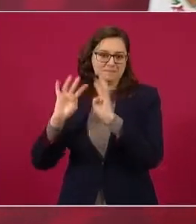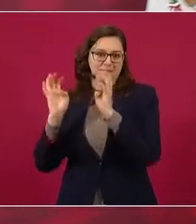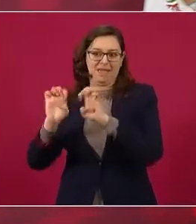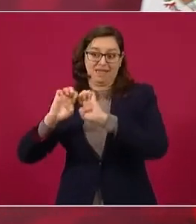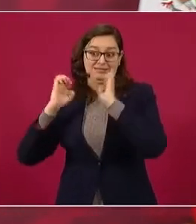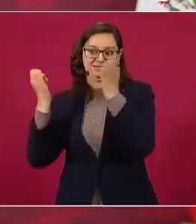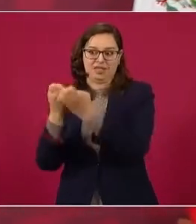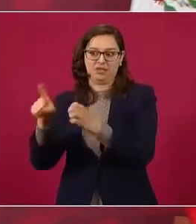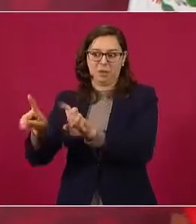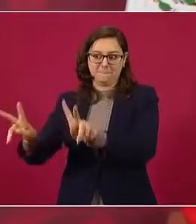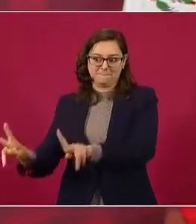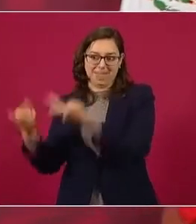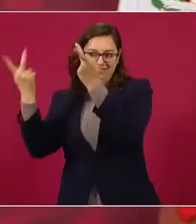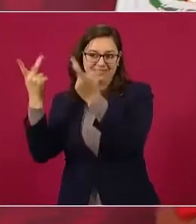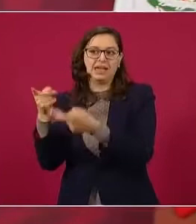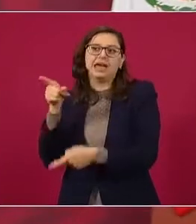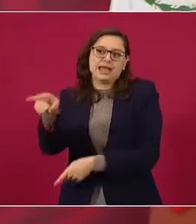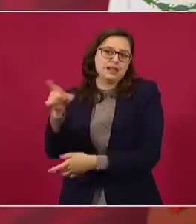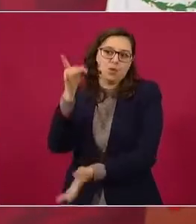Nosotros no vendemos plazas,